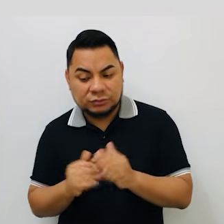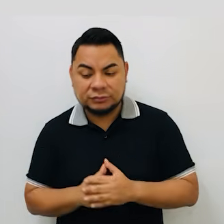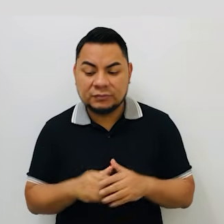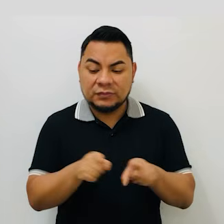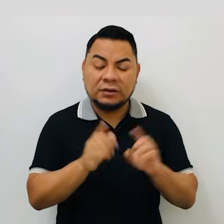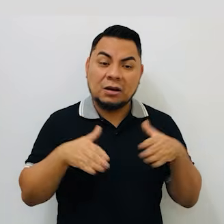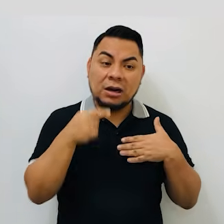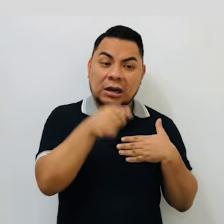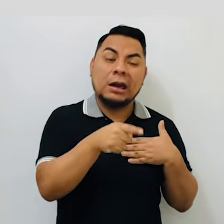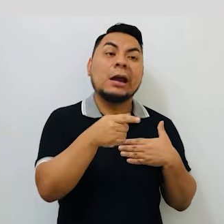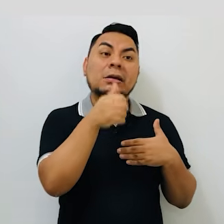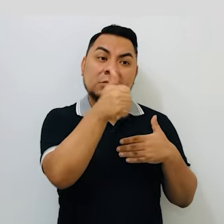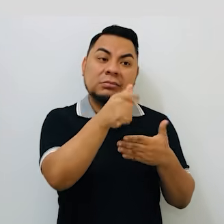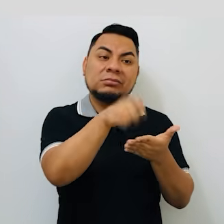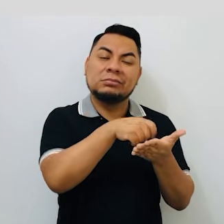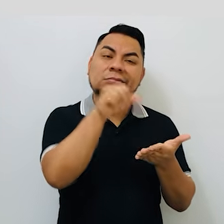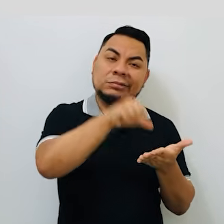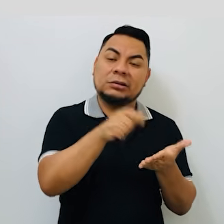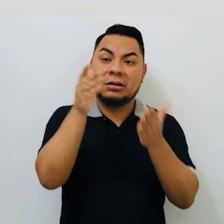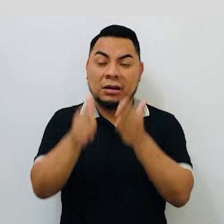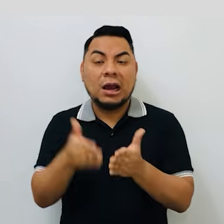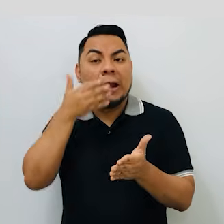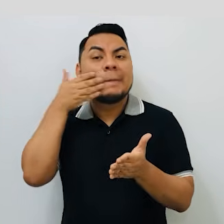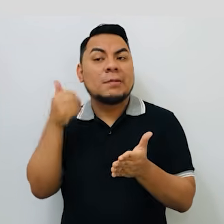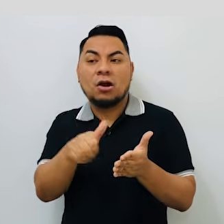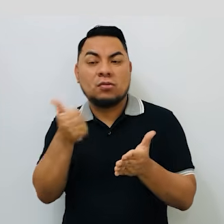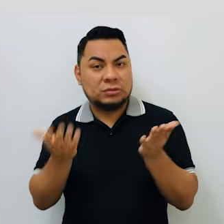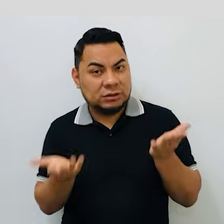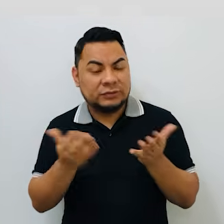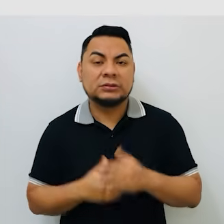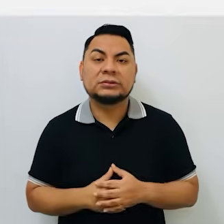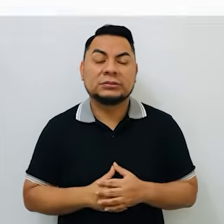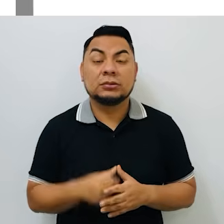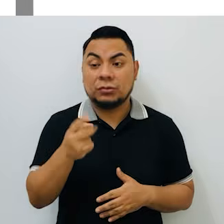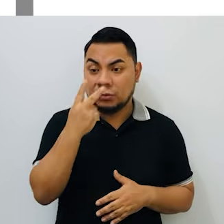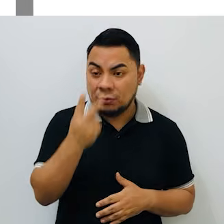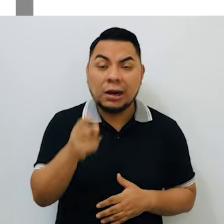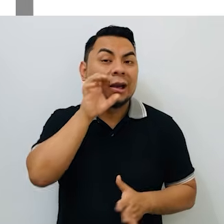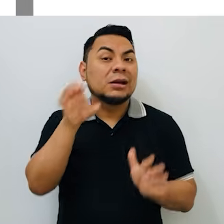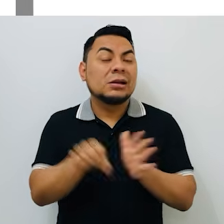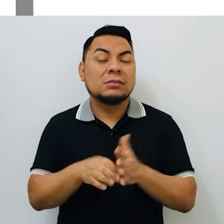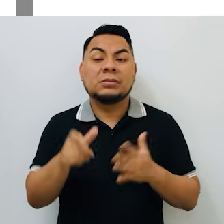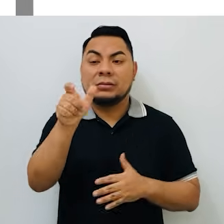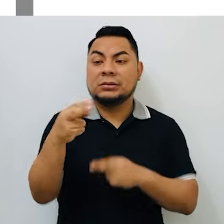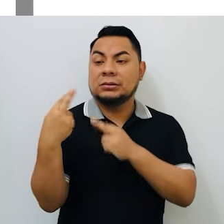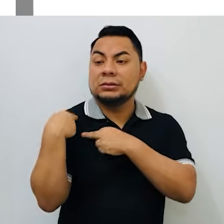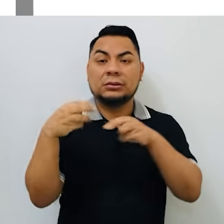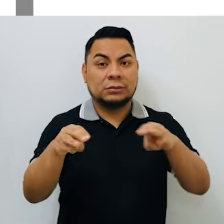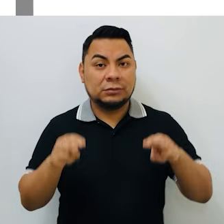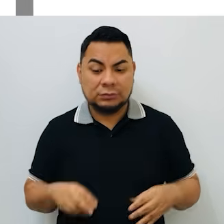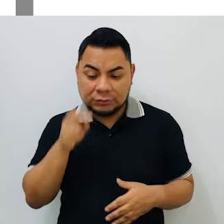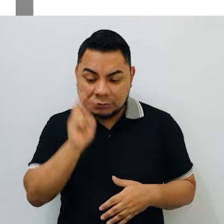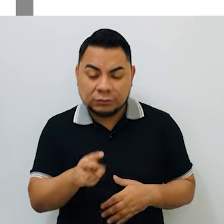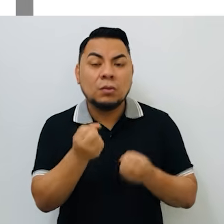otra. Puede haber un voto nulo en una elección y un voto en blanco en la otra. Observa el ejemplo de miembros de